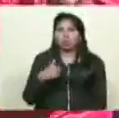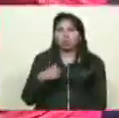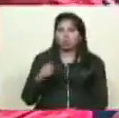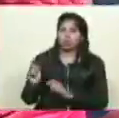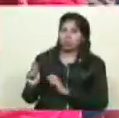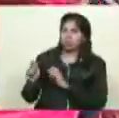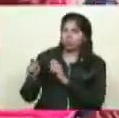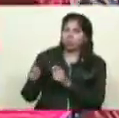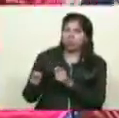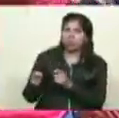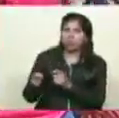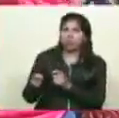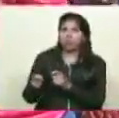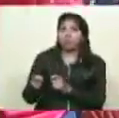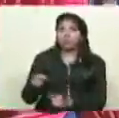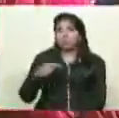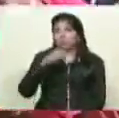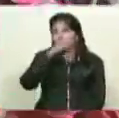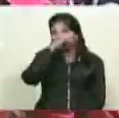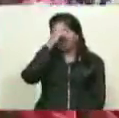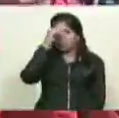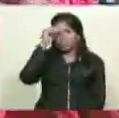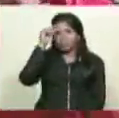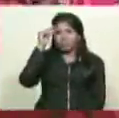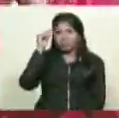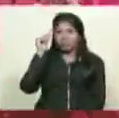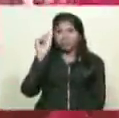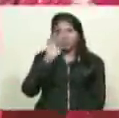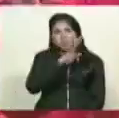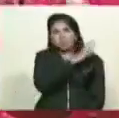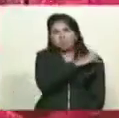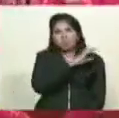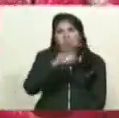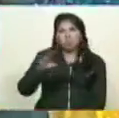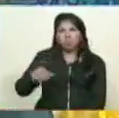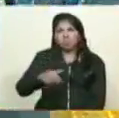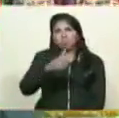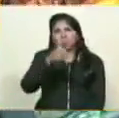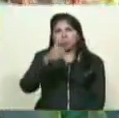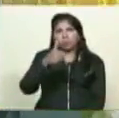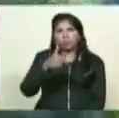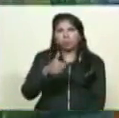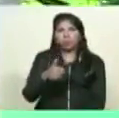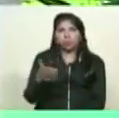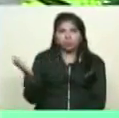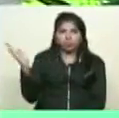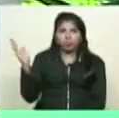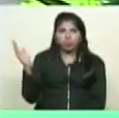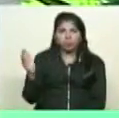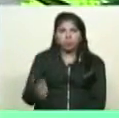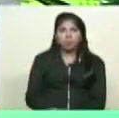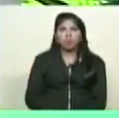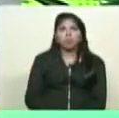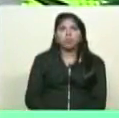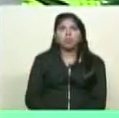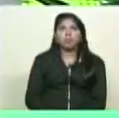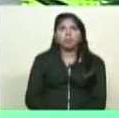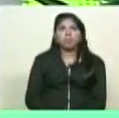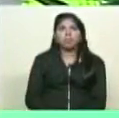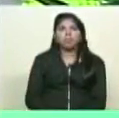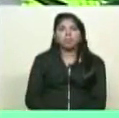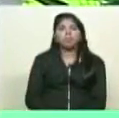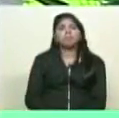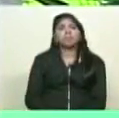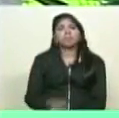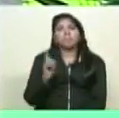jefe Vladimir Padrino López como jefe de la gran misión Abastecimiento Soberano de activar la